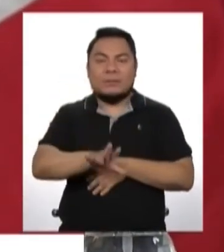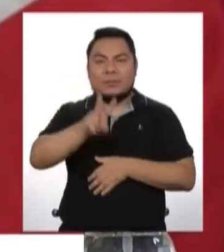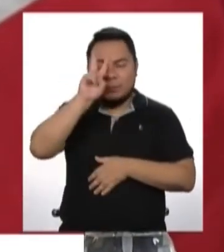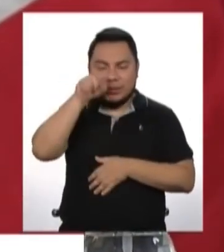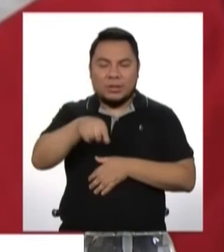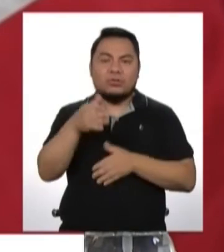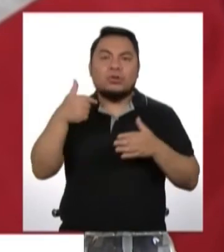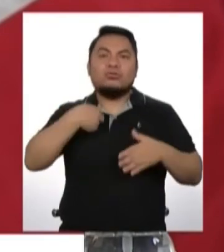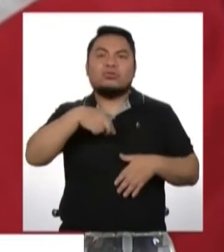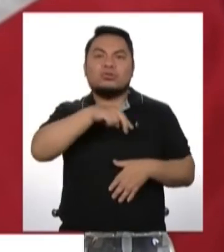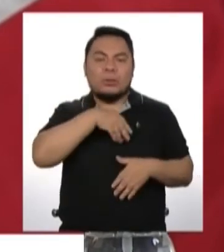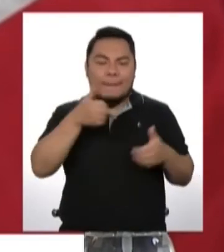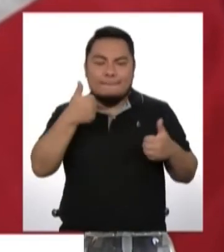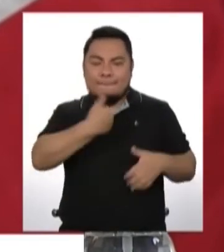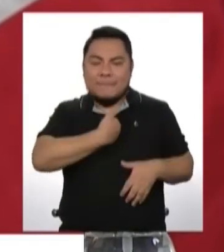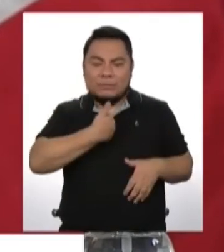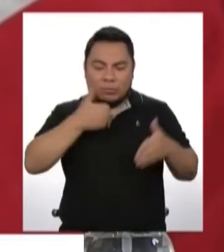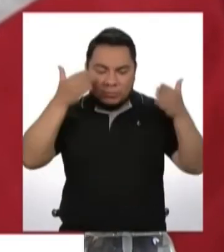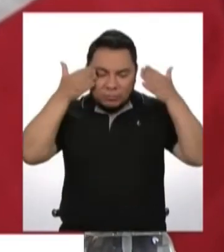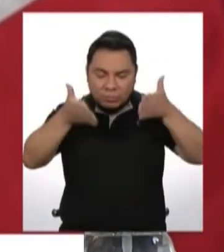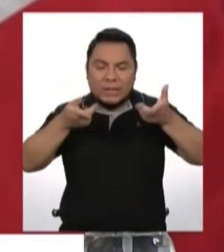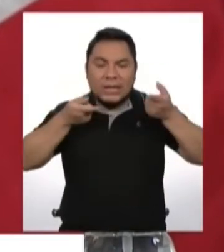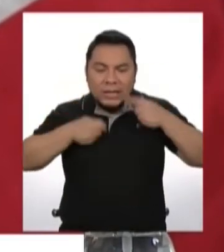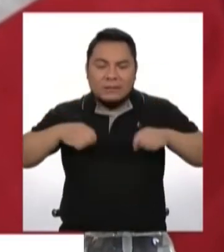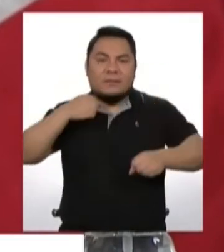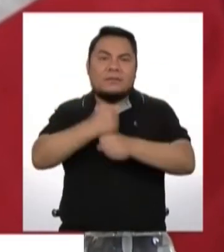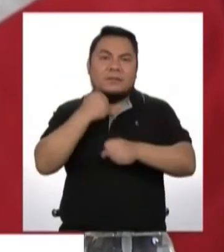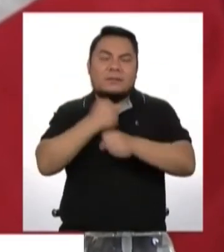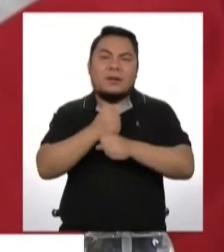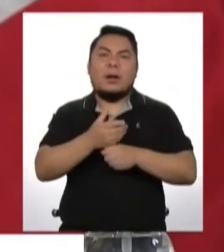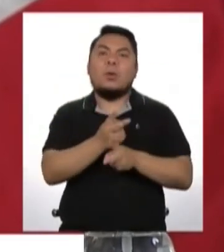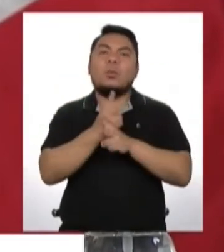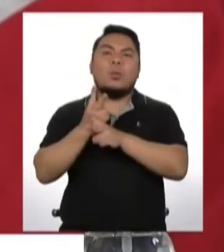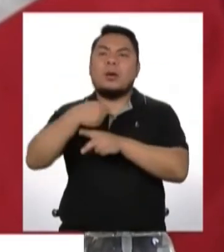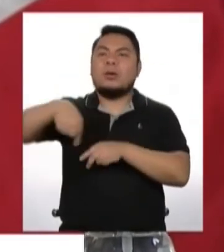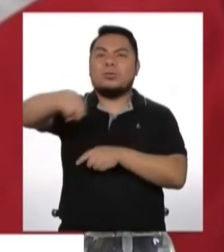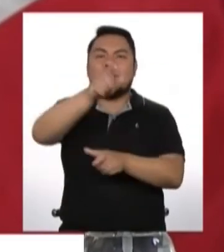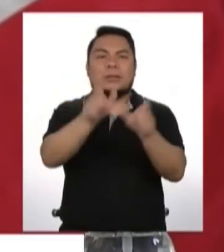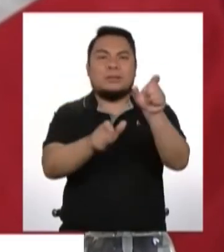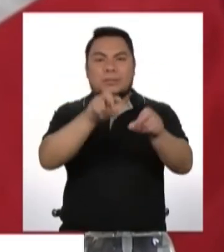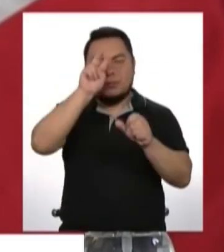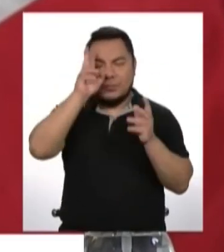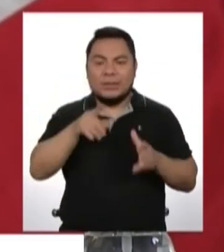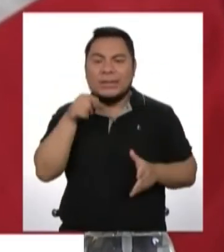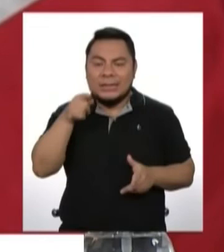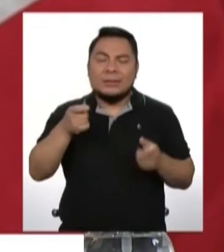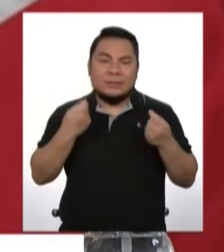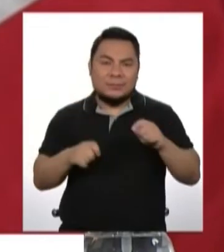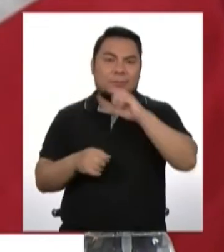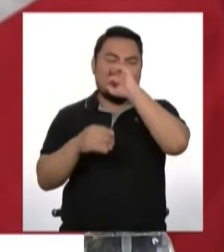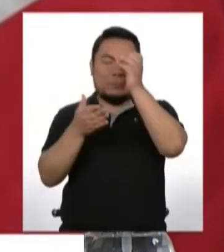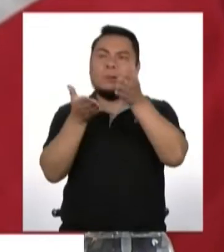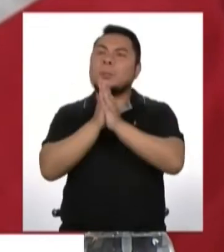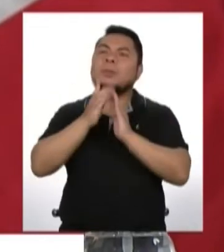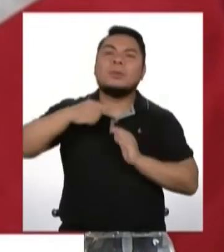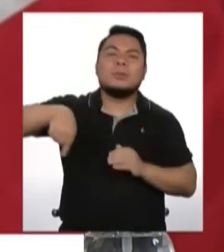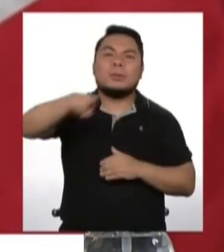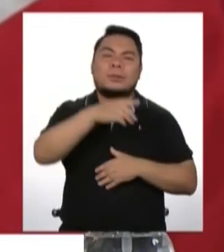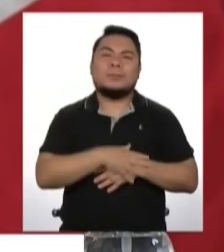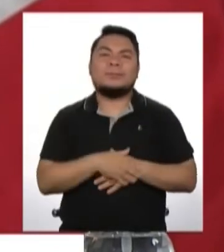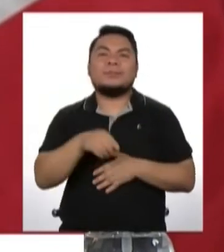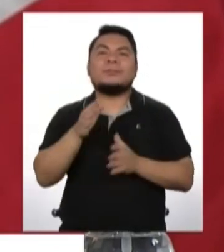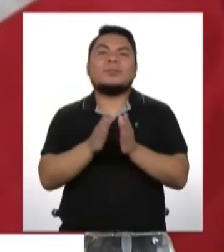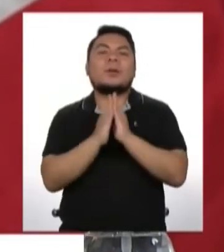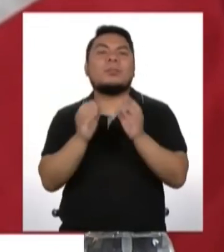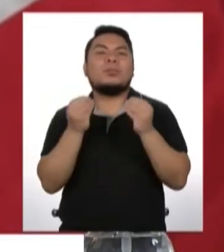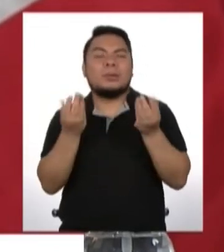seamos nosotros mismos los que nos esforcemos para cuidar a nuestra gente. Ese es el esfuerzo que pedimos de todos. Eso es, por